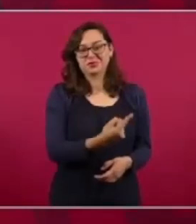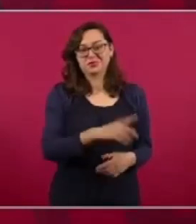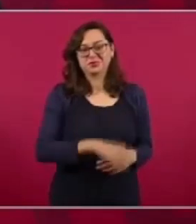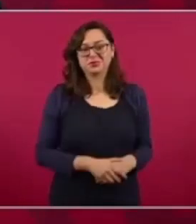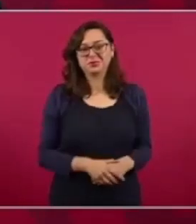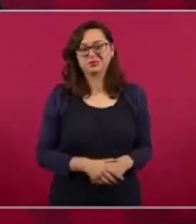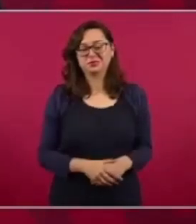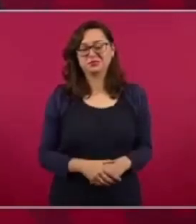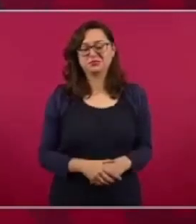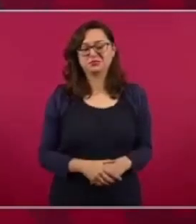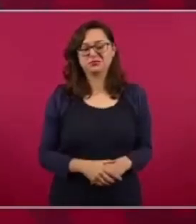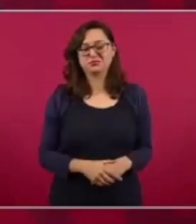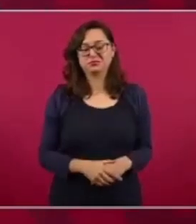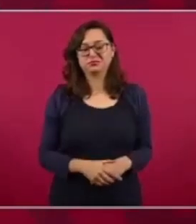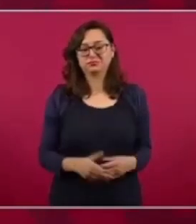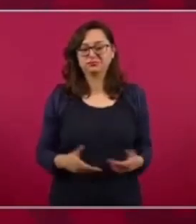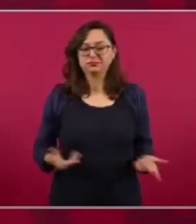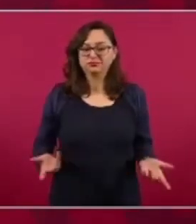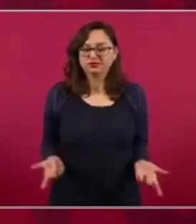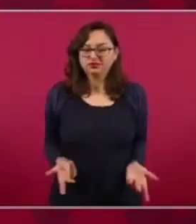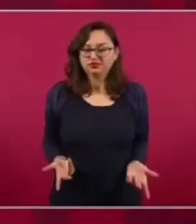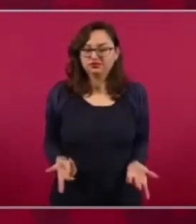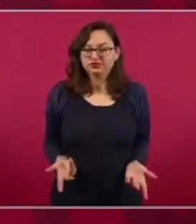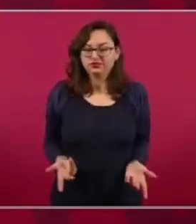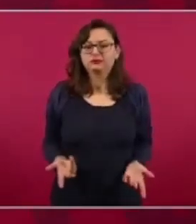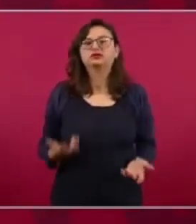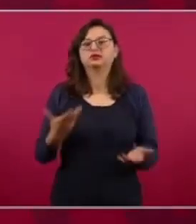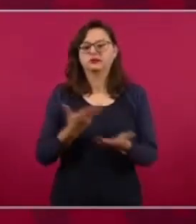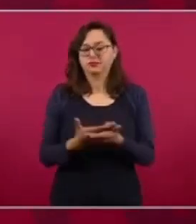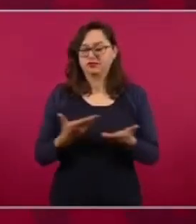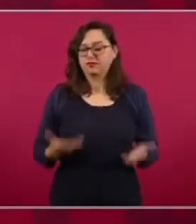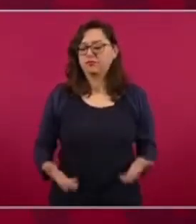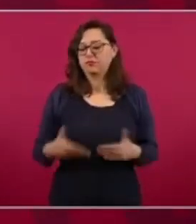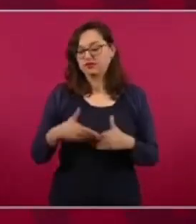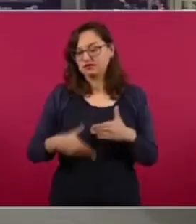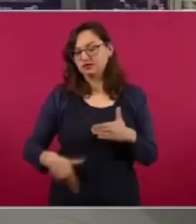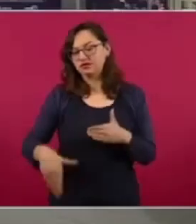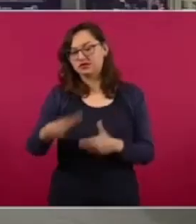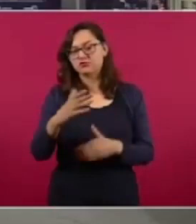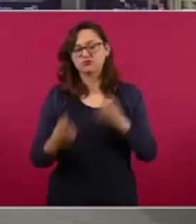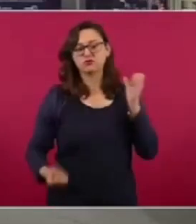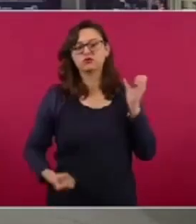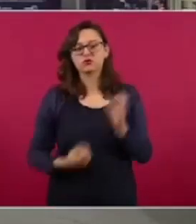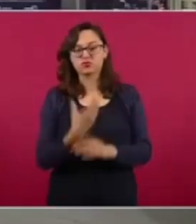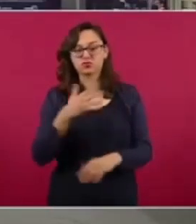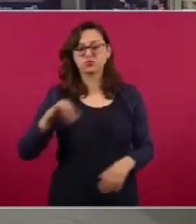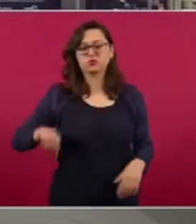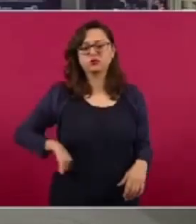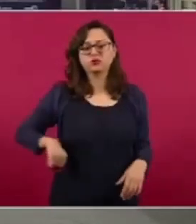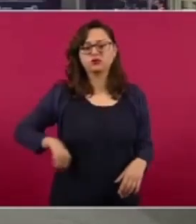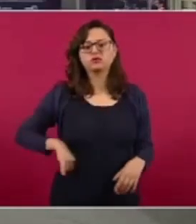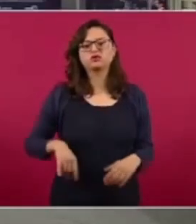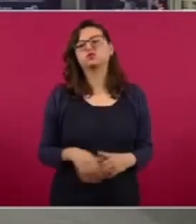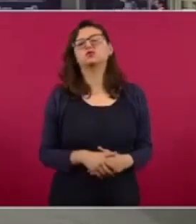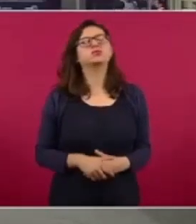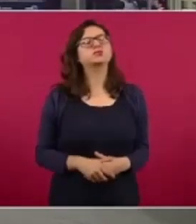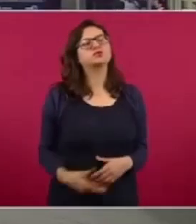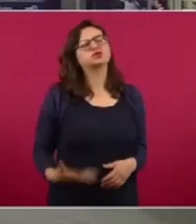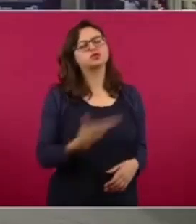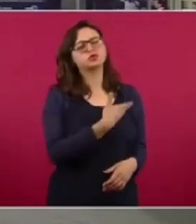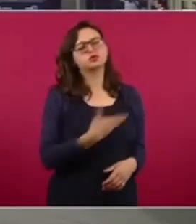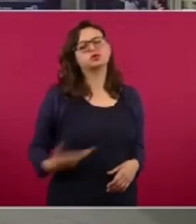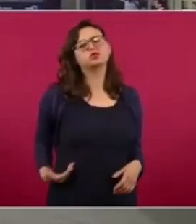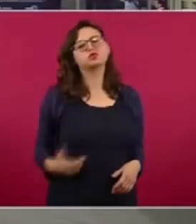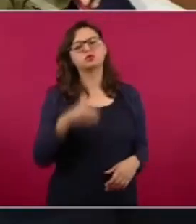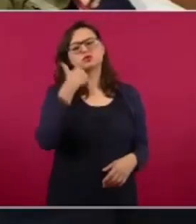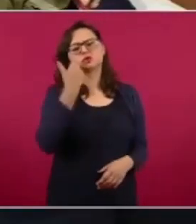nulos. Entonces estamos inaugurando una etapa nueva. Muy interesante. Presidente, rápidamente en lo que viene